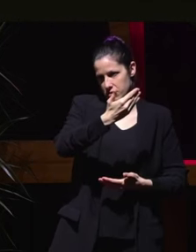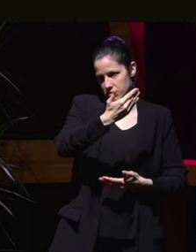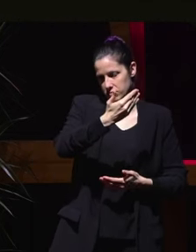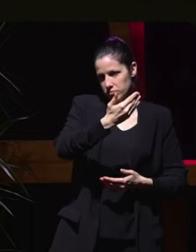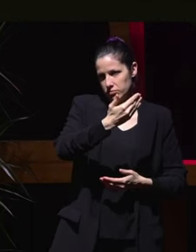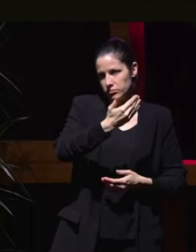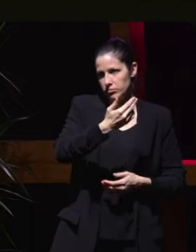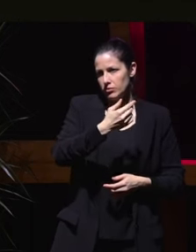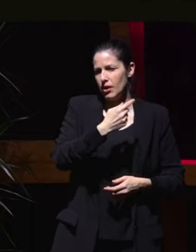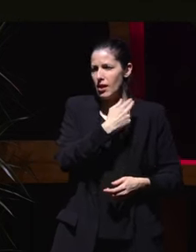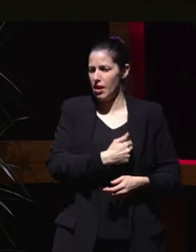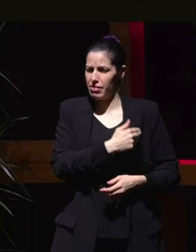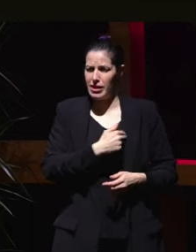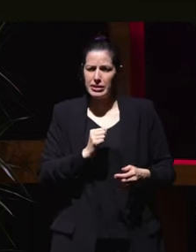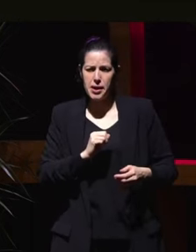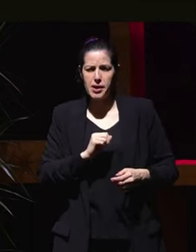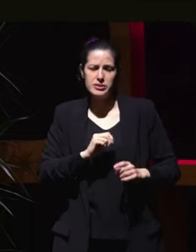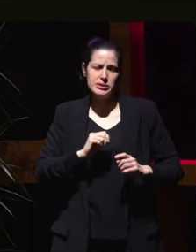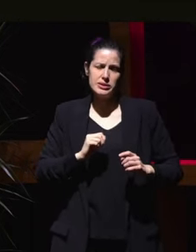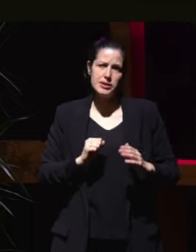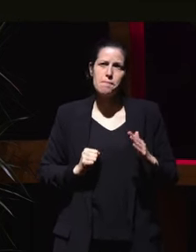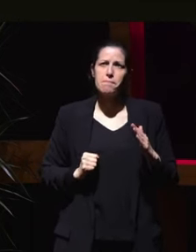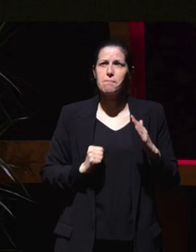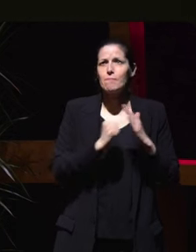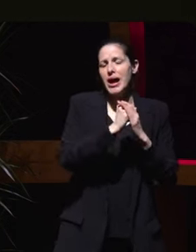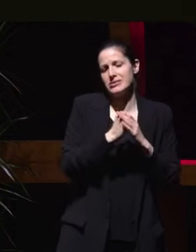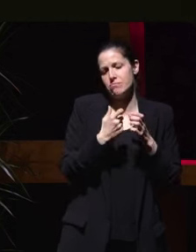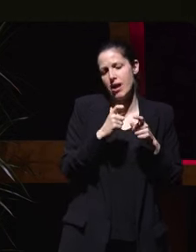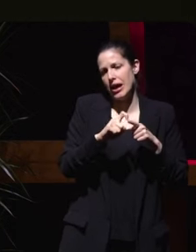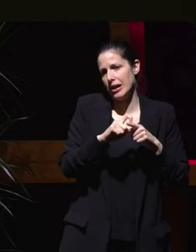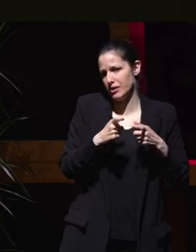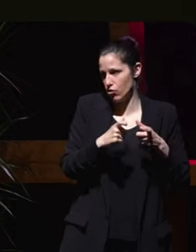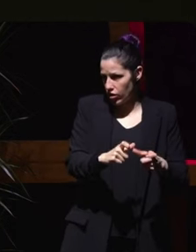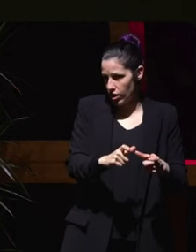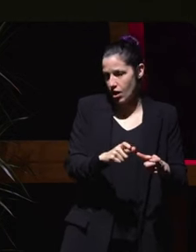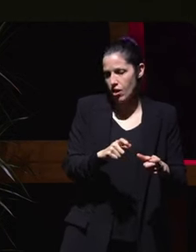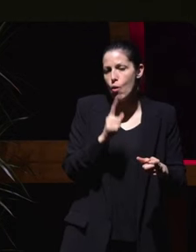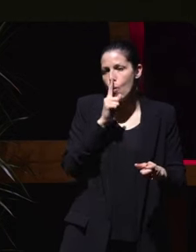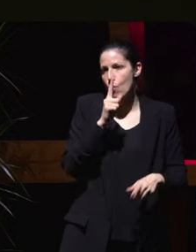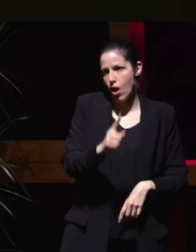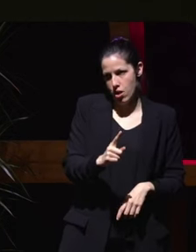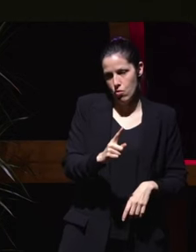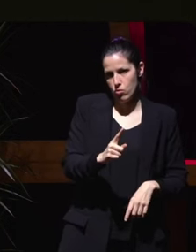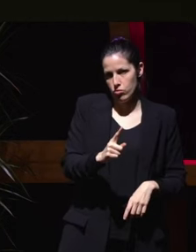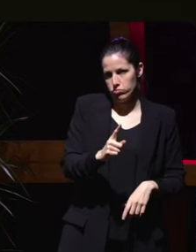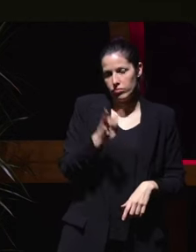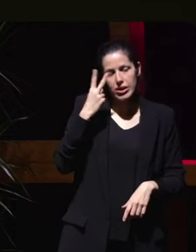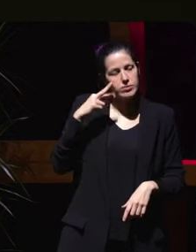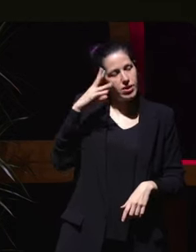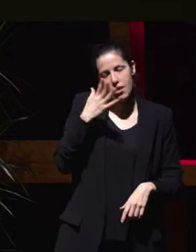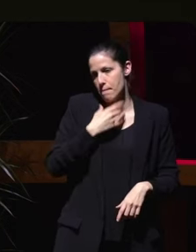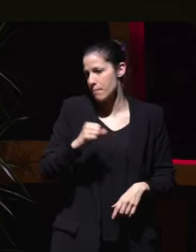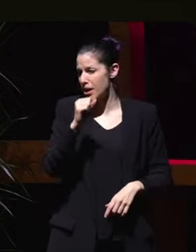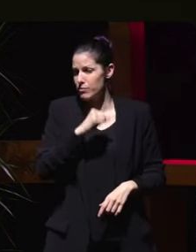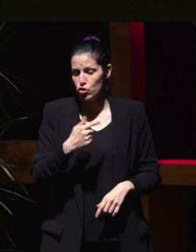o equipo que houbo na máxima categoría do fútbol sala nacional, un ano, unha experiencia maravillosa, na que tamén pois non había mulleres.